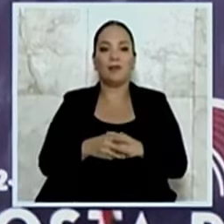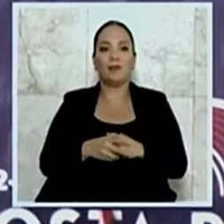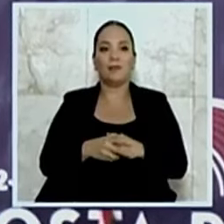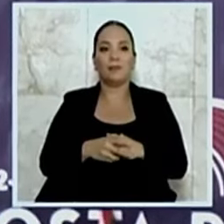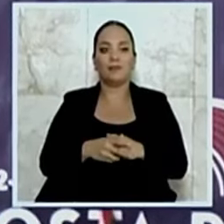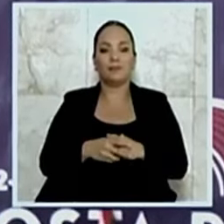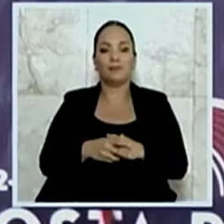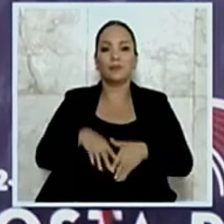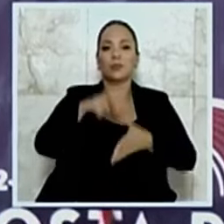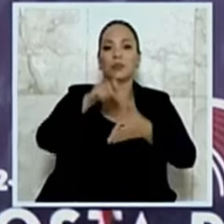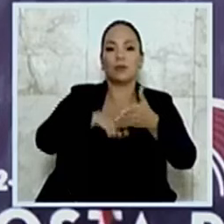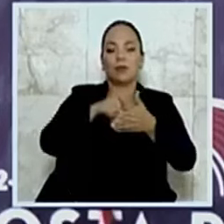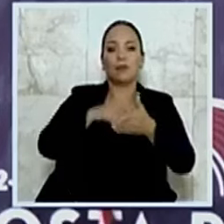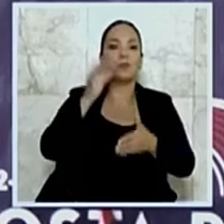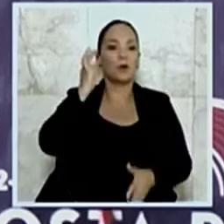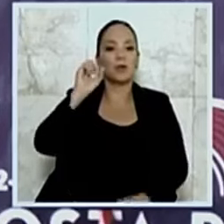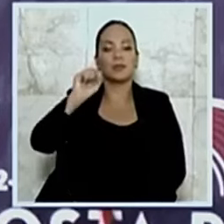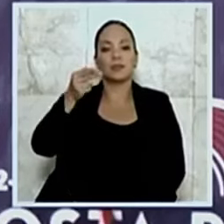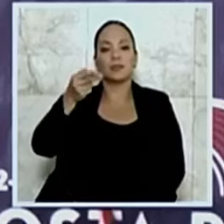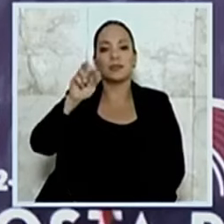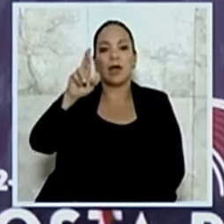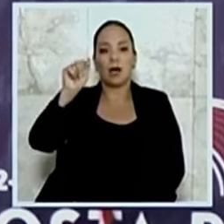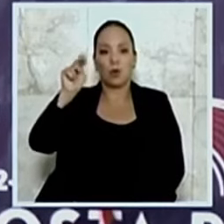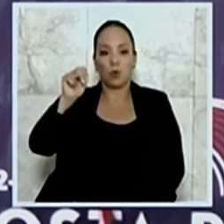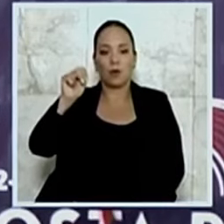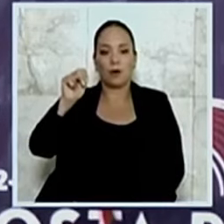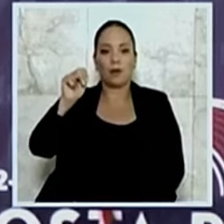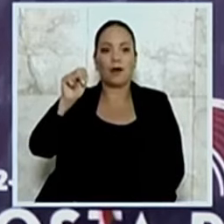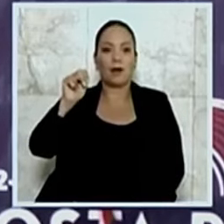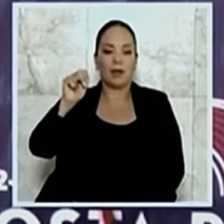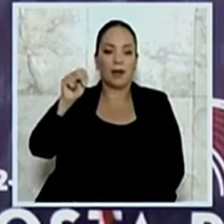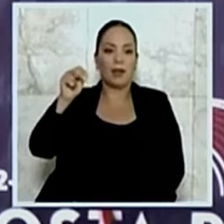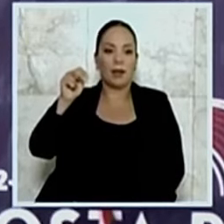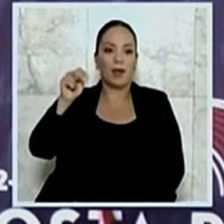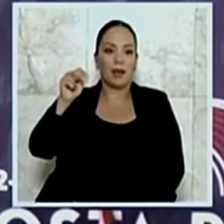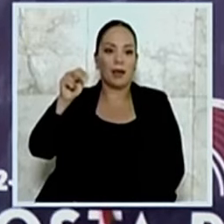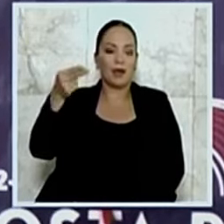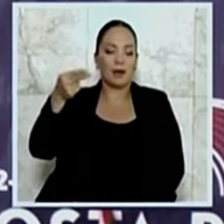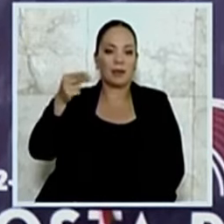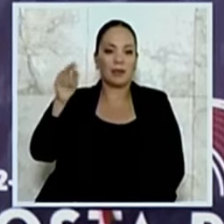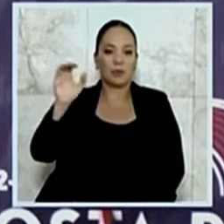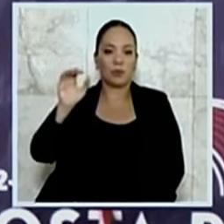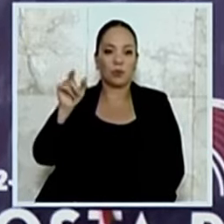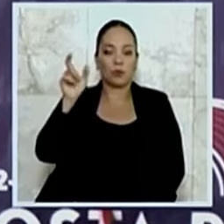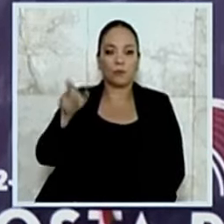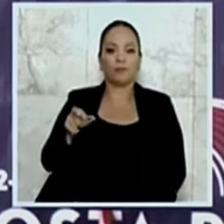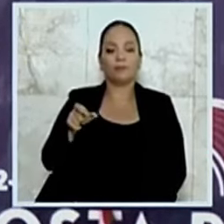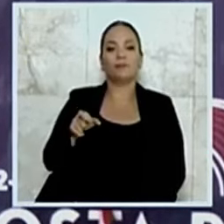porque otro medio se lo hace llegar, una nota de la Fiscalía